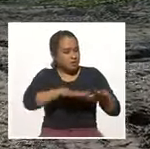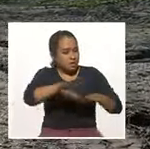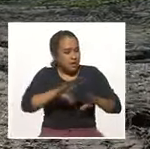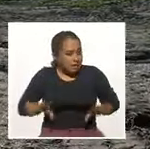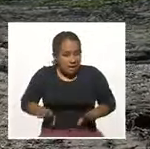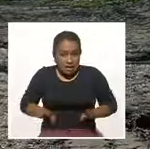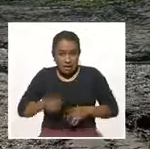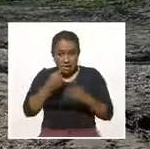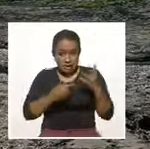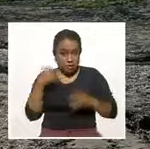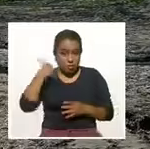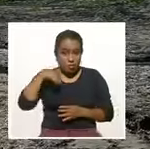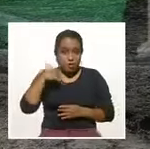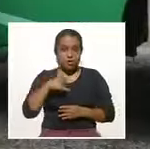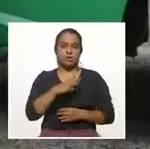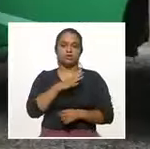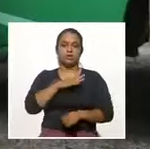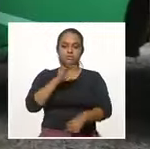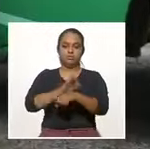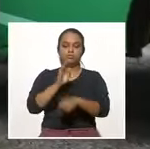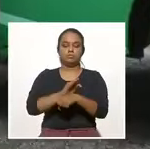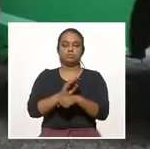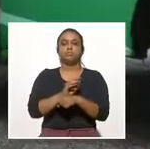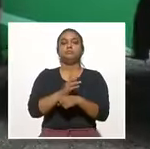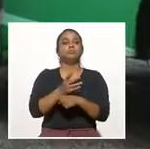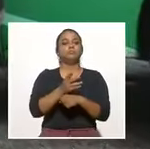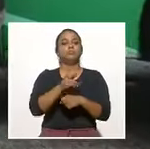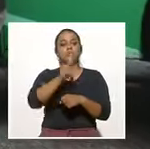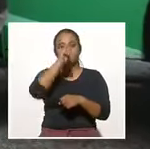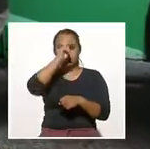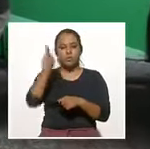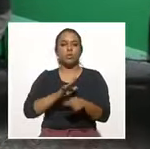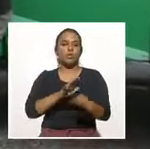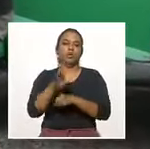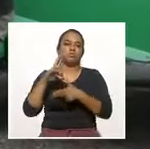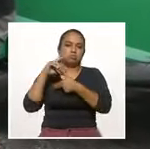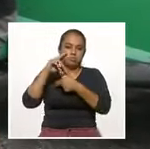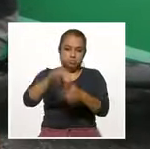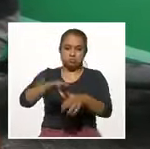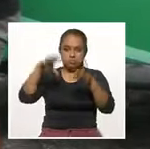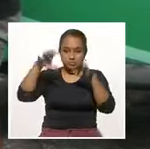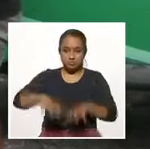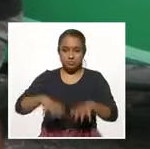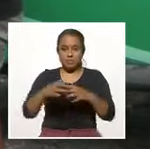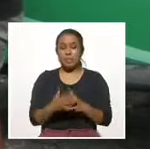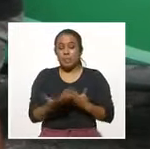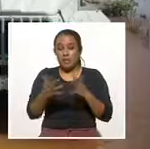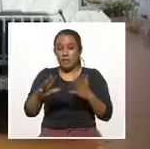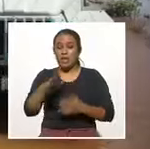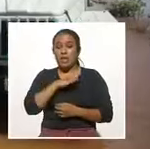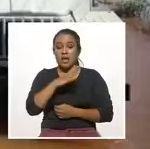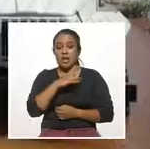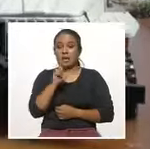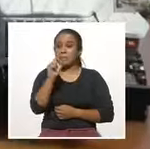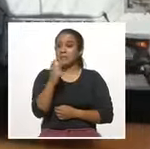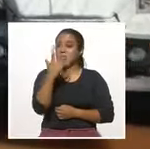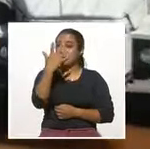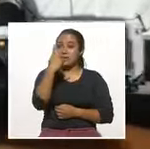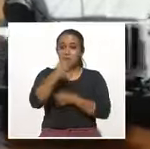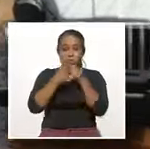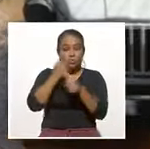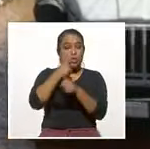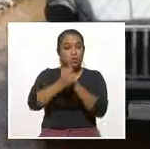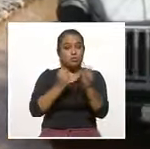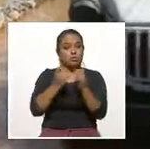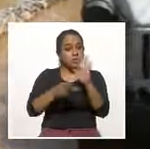de Yucatán favorecen la ocurrencia de fenómenos hidrometeorológicos. En promedio se generan 25 huracanes